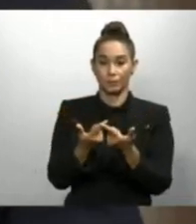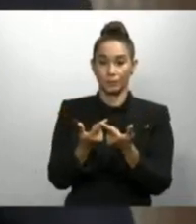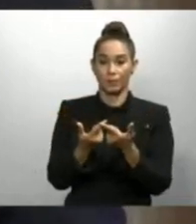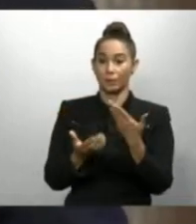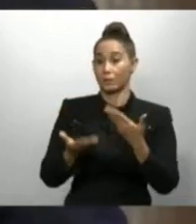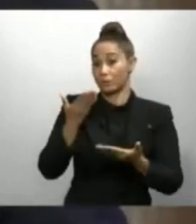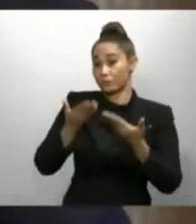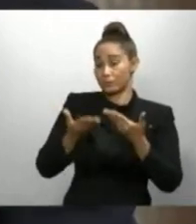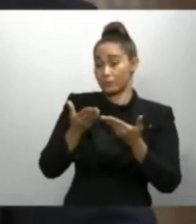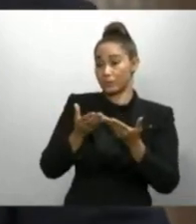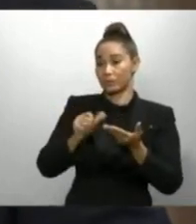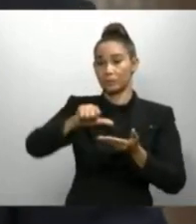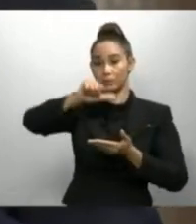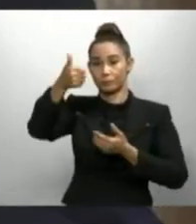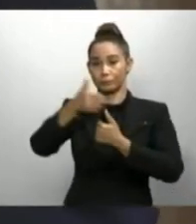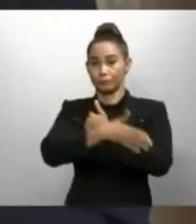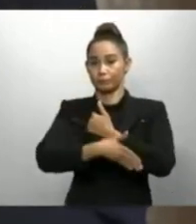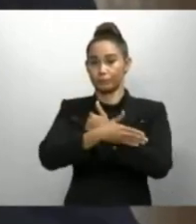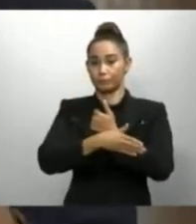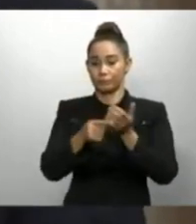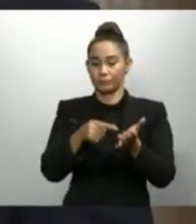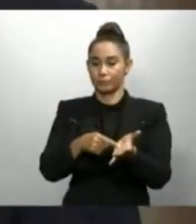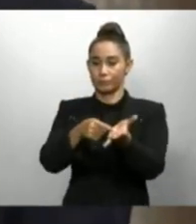a su exportación.